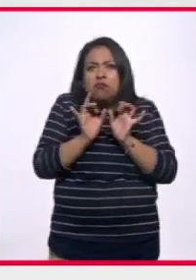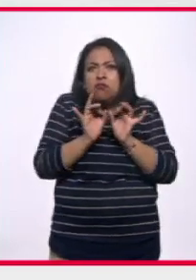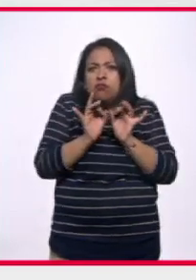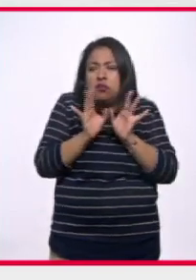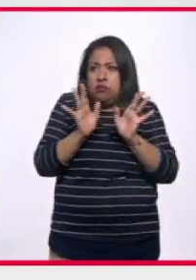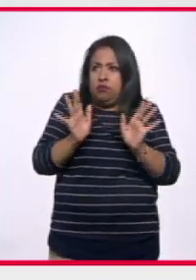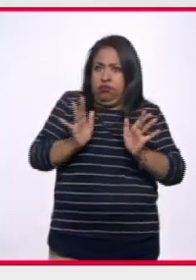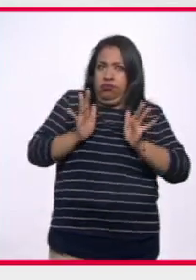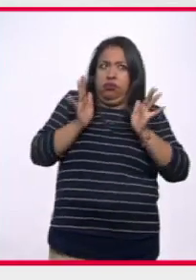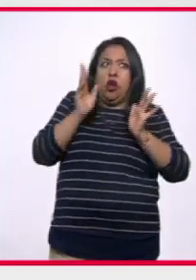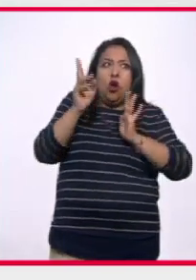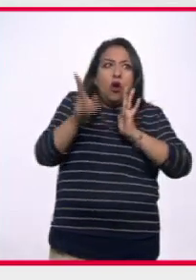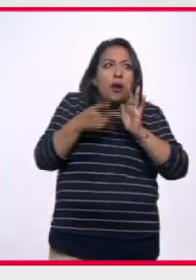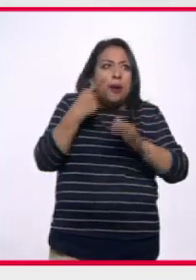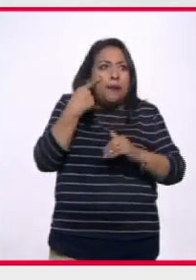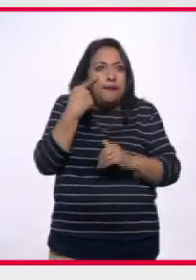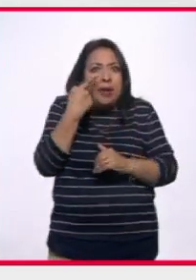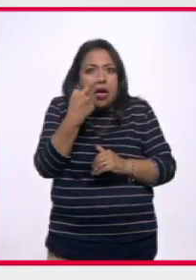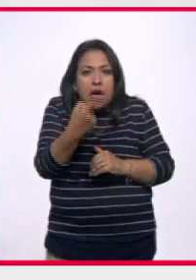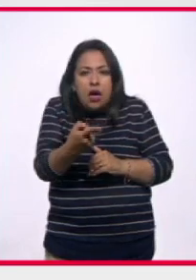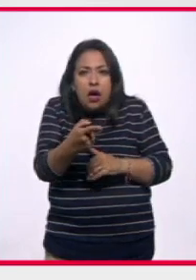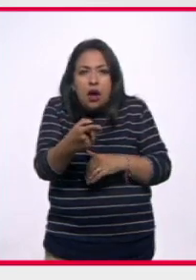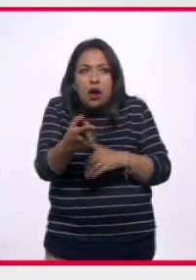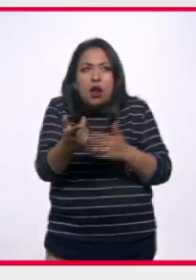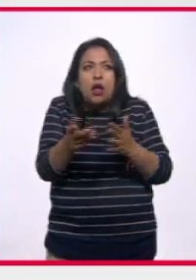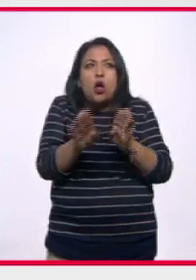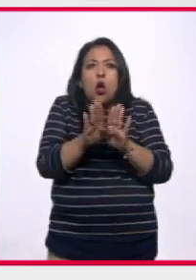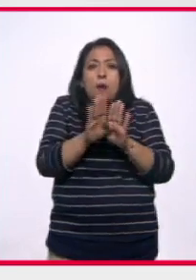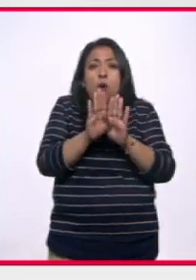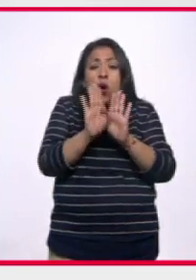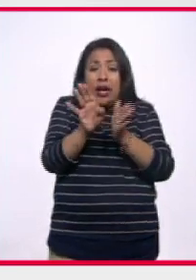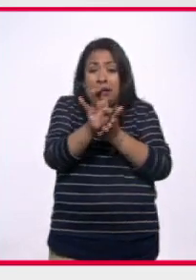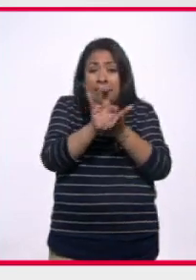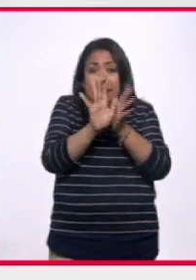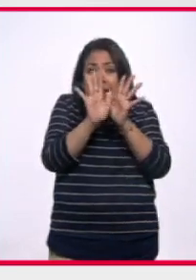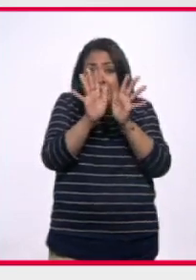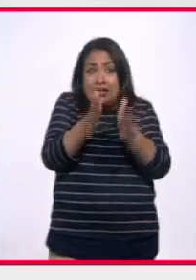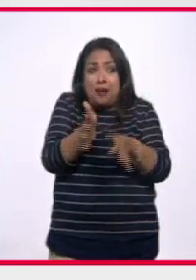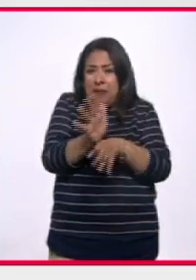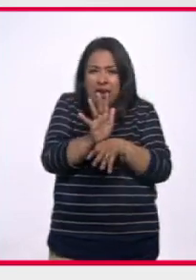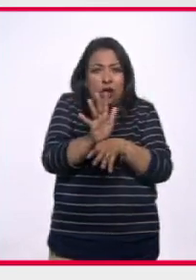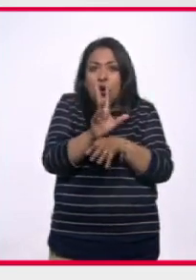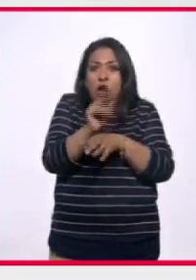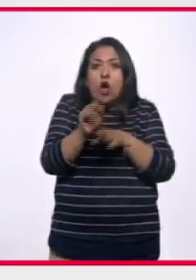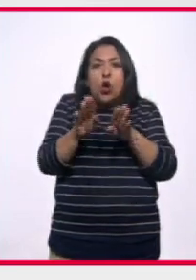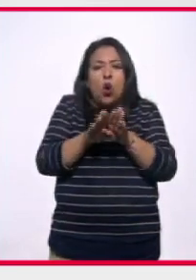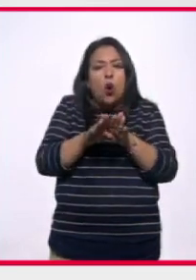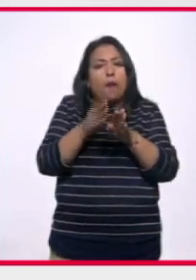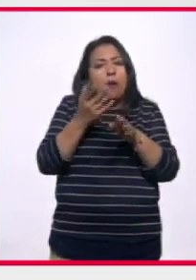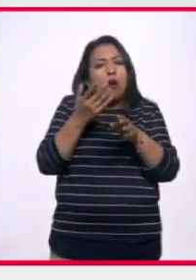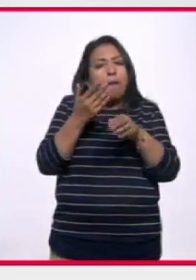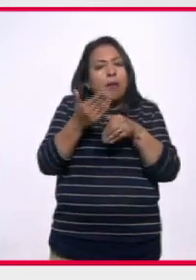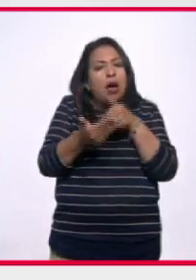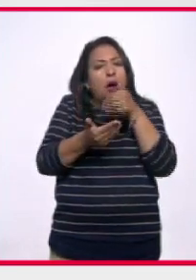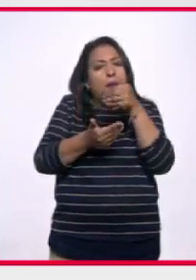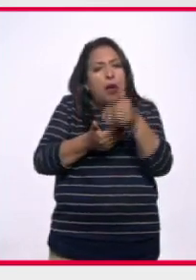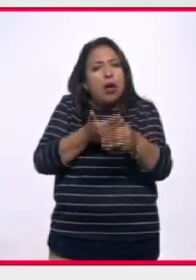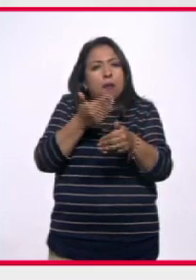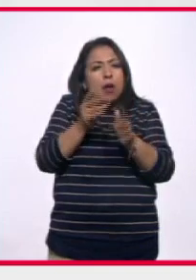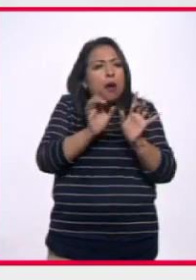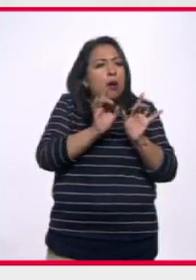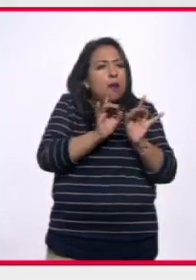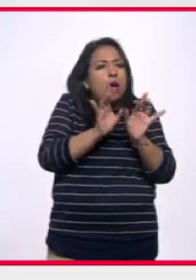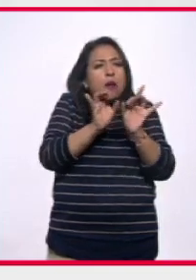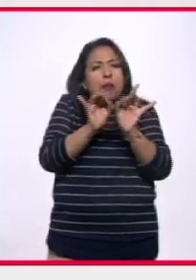muy muy sorpresivo volver a ver el momento no de ya de la escena en la película sino cómo se fue gestando las cosas que iban